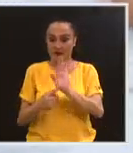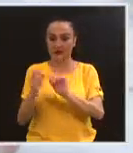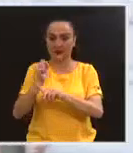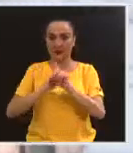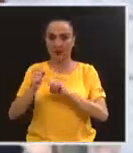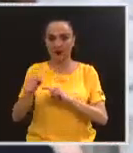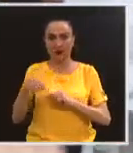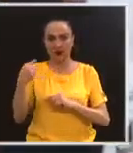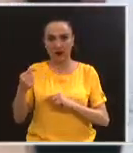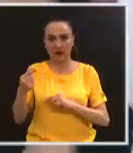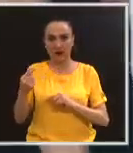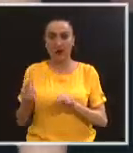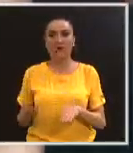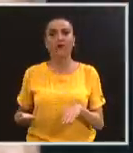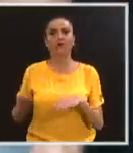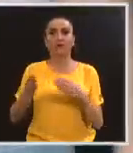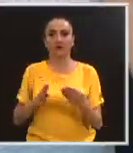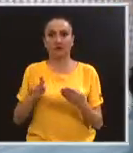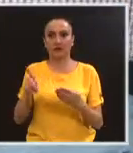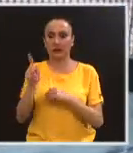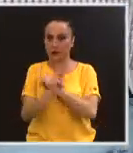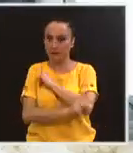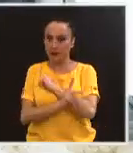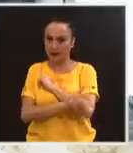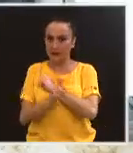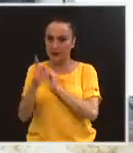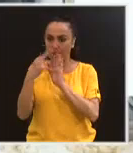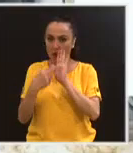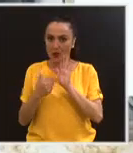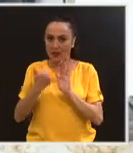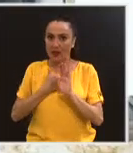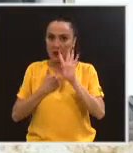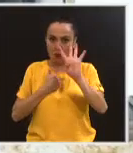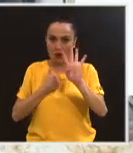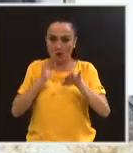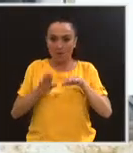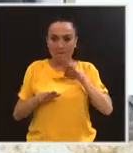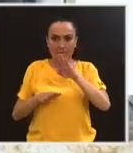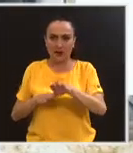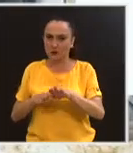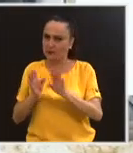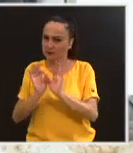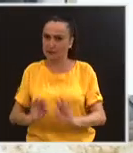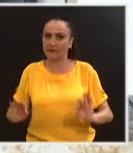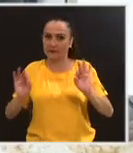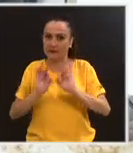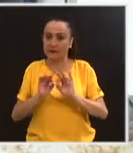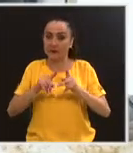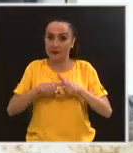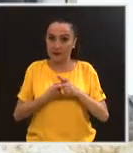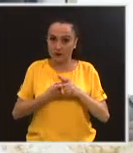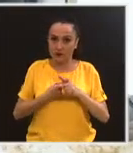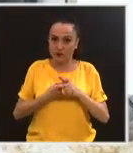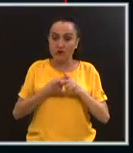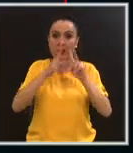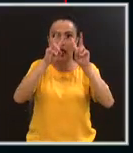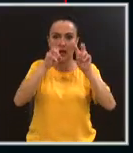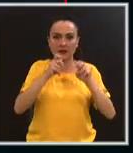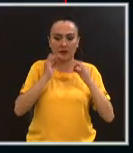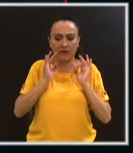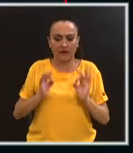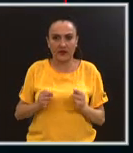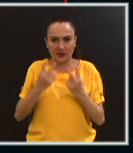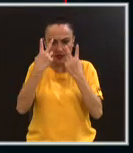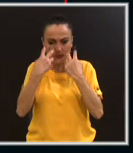graves y el fallecimiento en el país este protocolo tiene cuatro pasos fundamentales el cual Inicia con el examen físico y